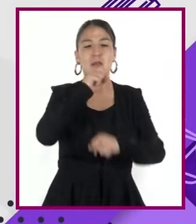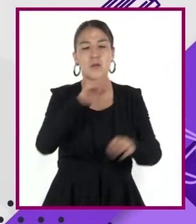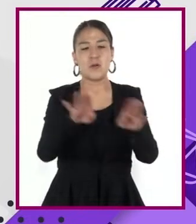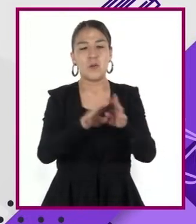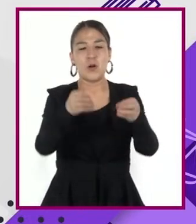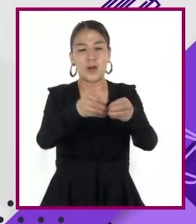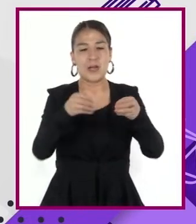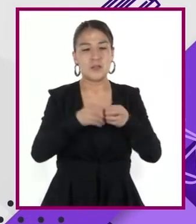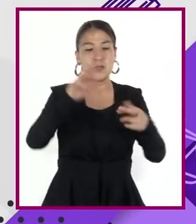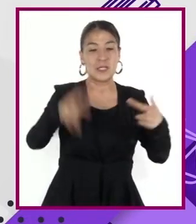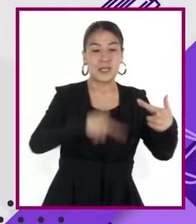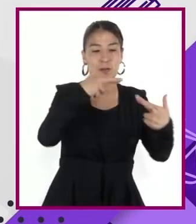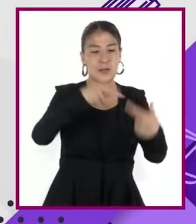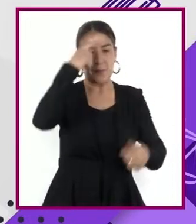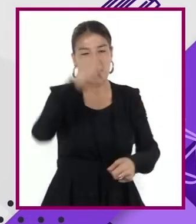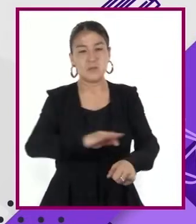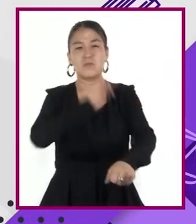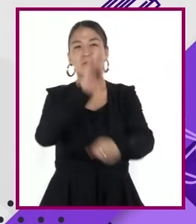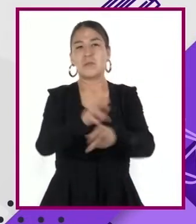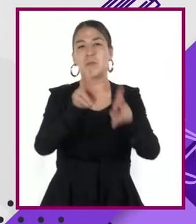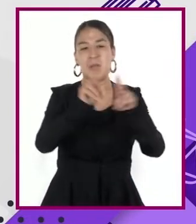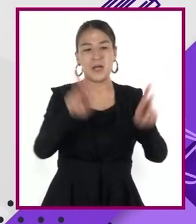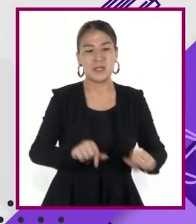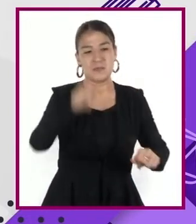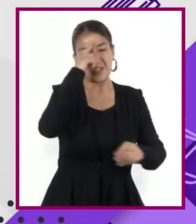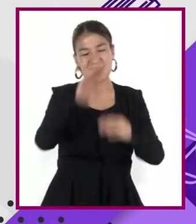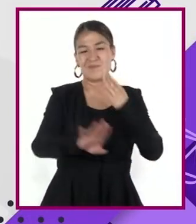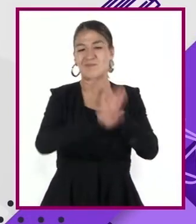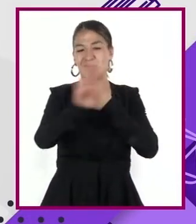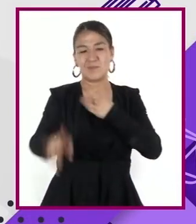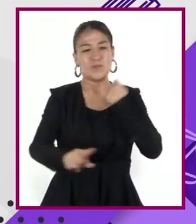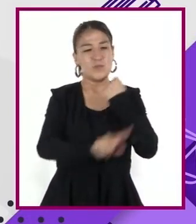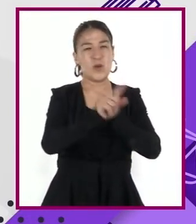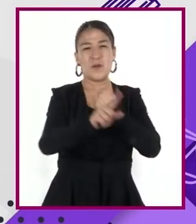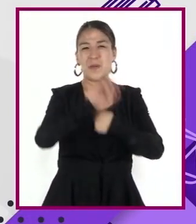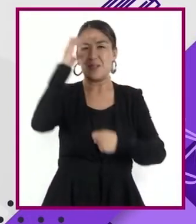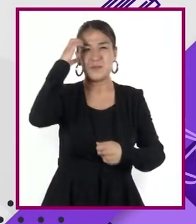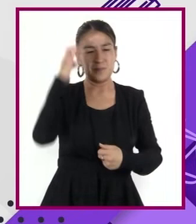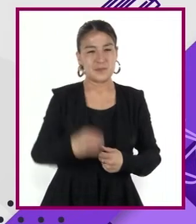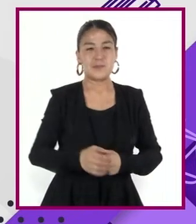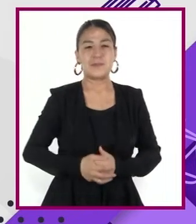la promoción de la paz y la prevención de conflictos violentos.